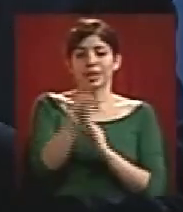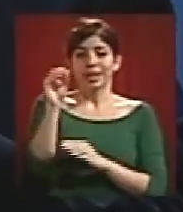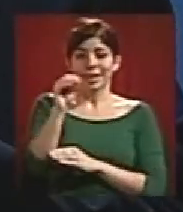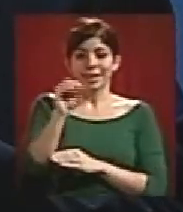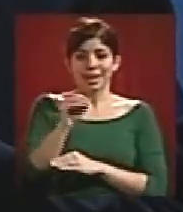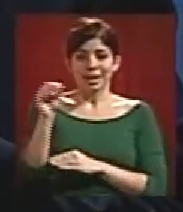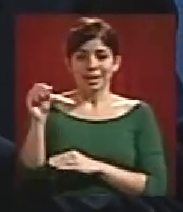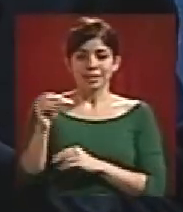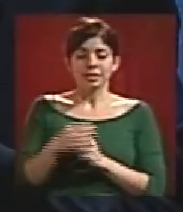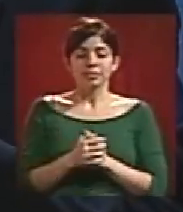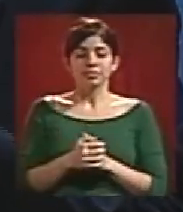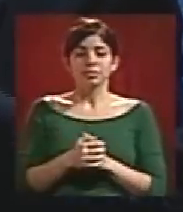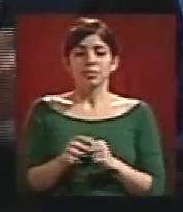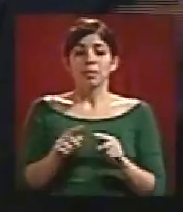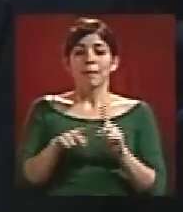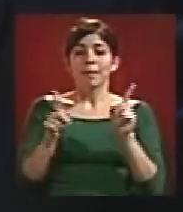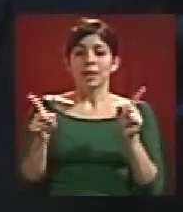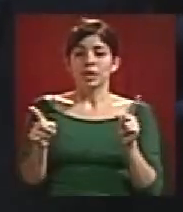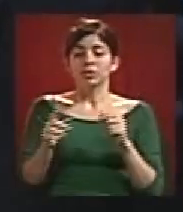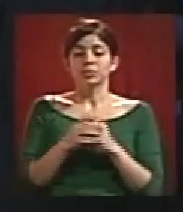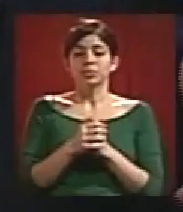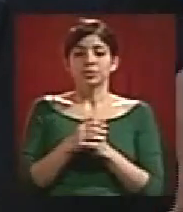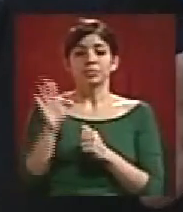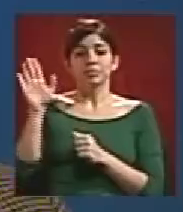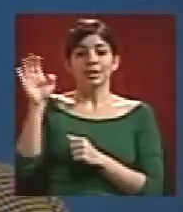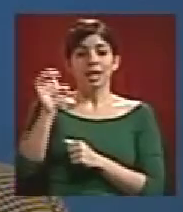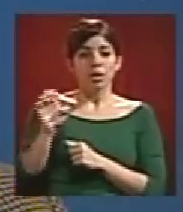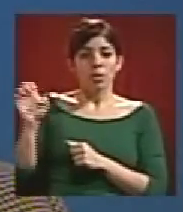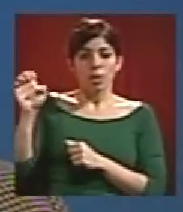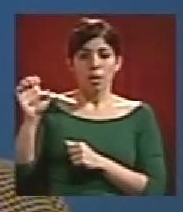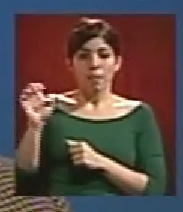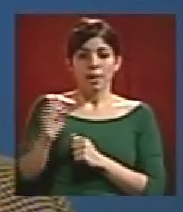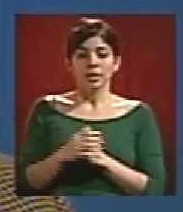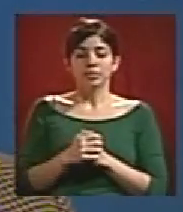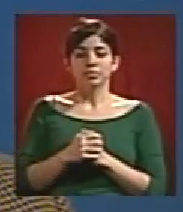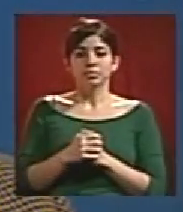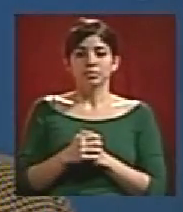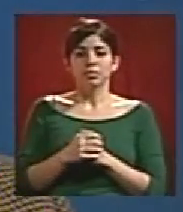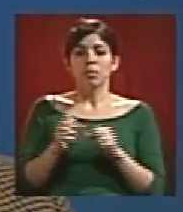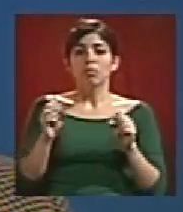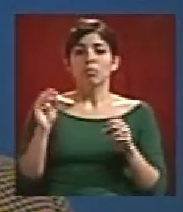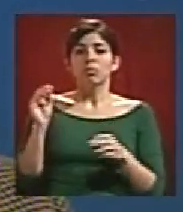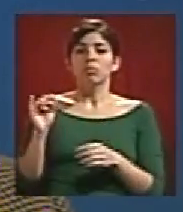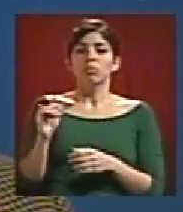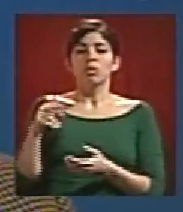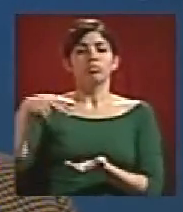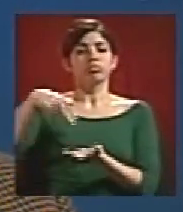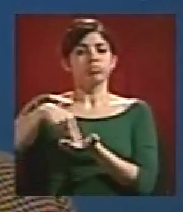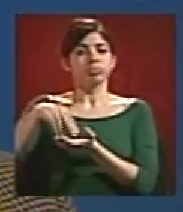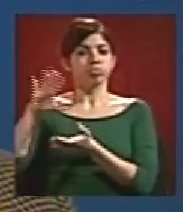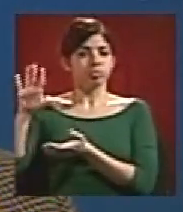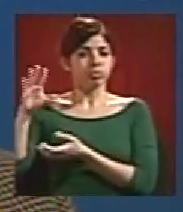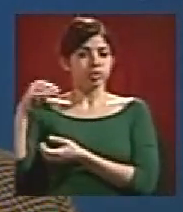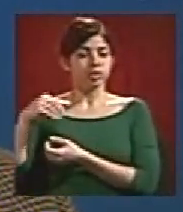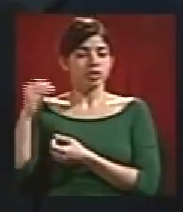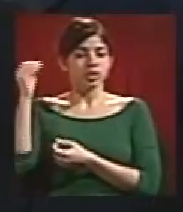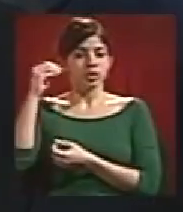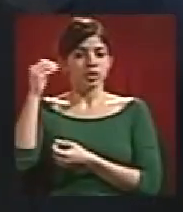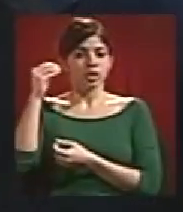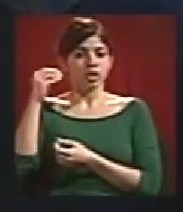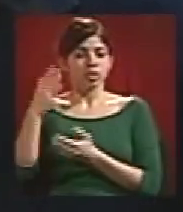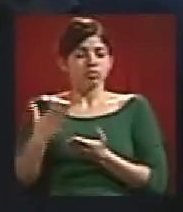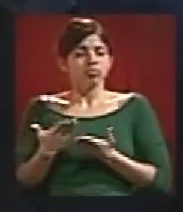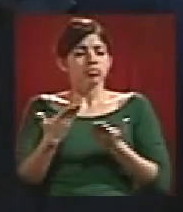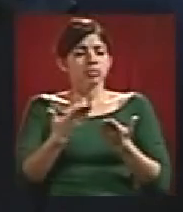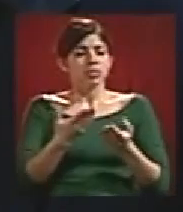interés, mientras que en Europa la posición es, atendiendo